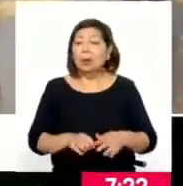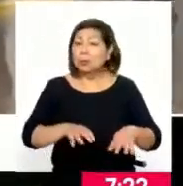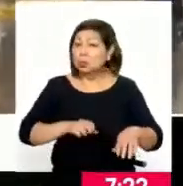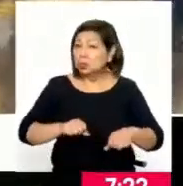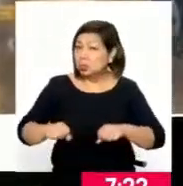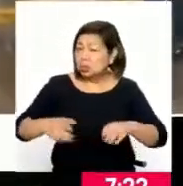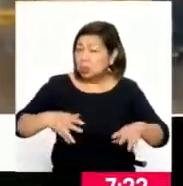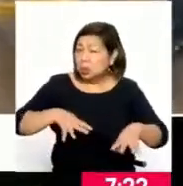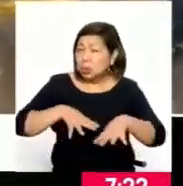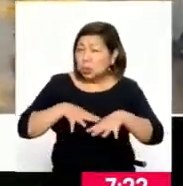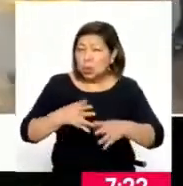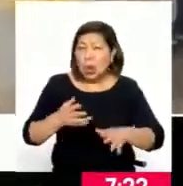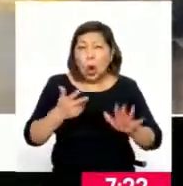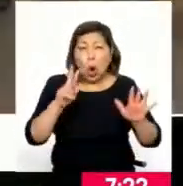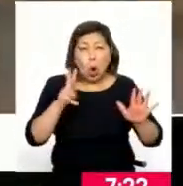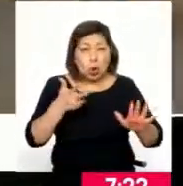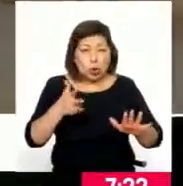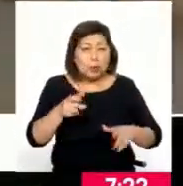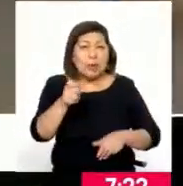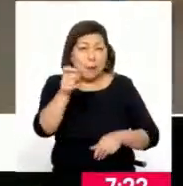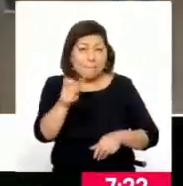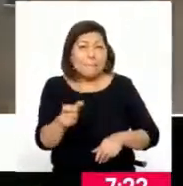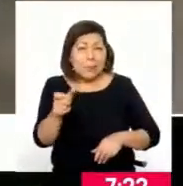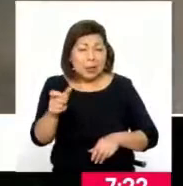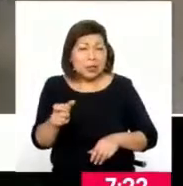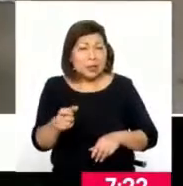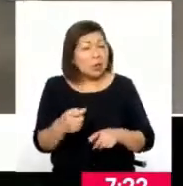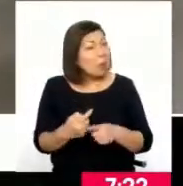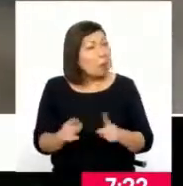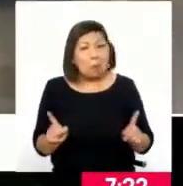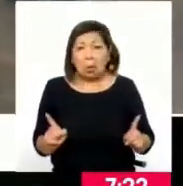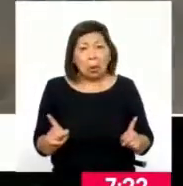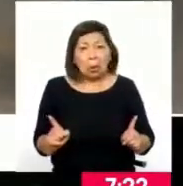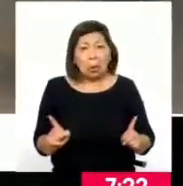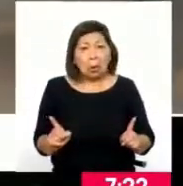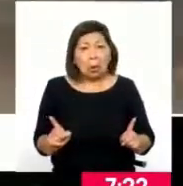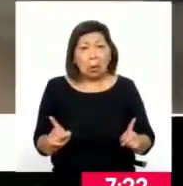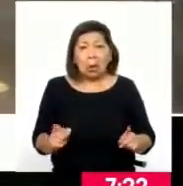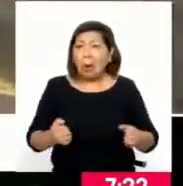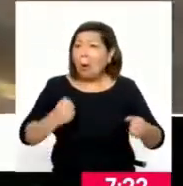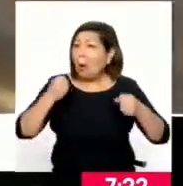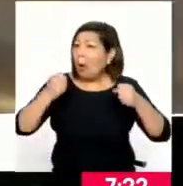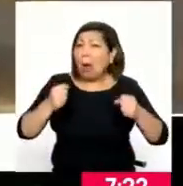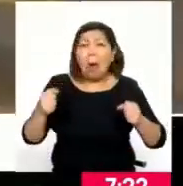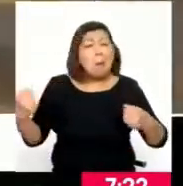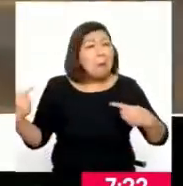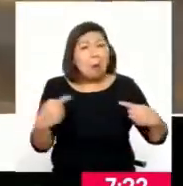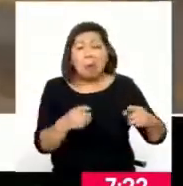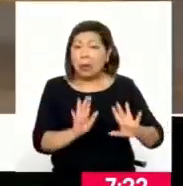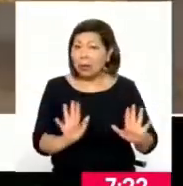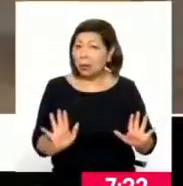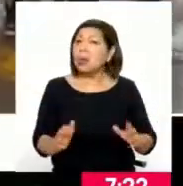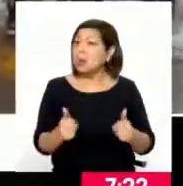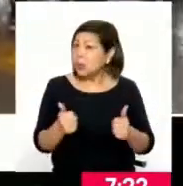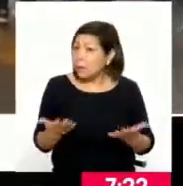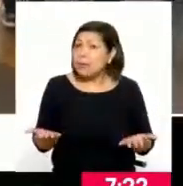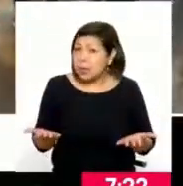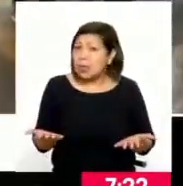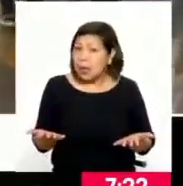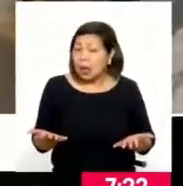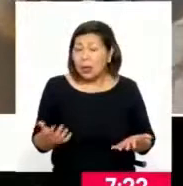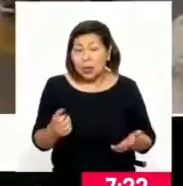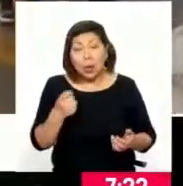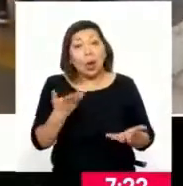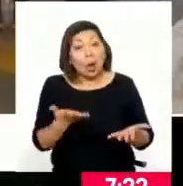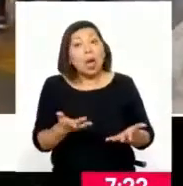movilizaron aproximadamente 8.000 personas. Y sin embargo no hubo brotes de violencia. Esa es la protesta que nosotros nos